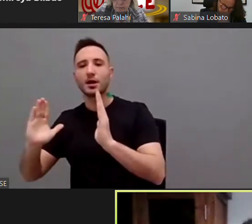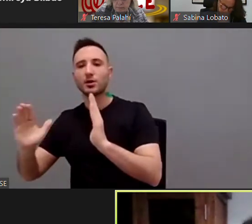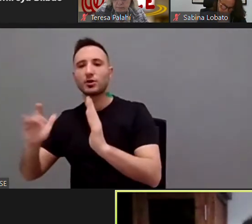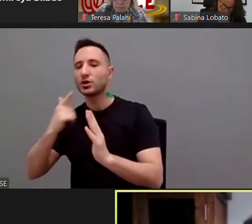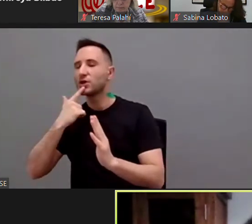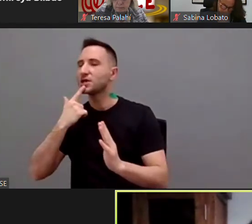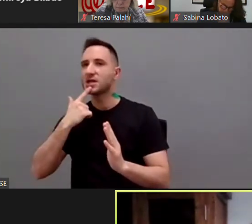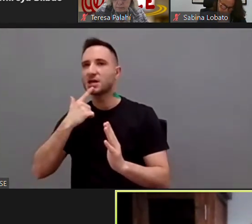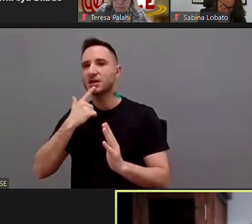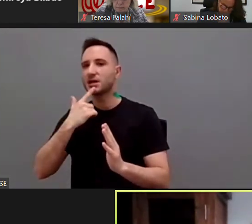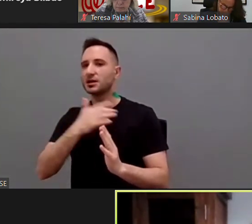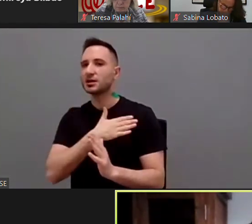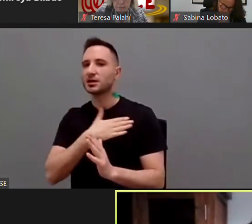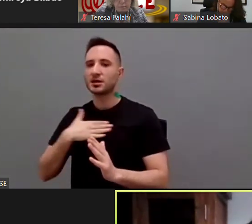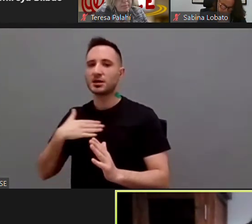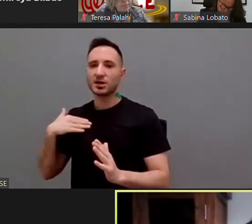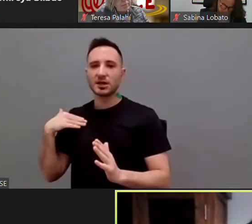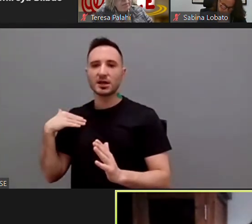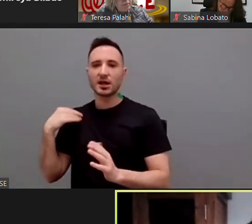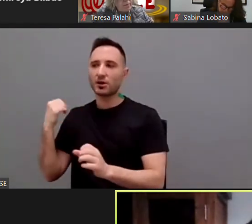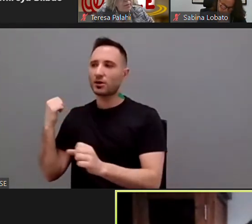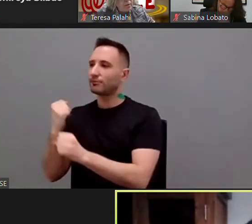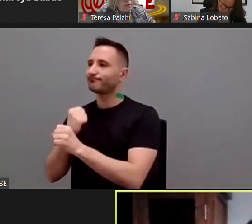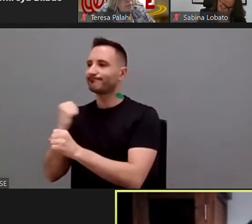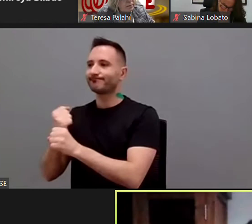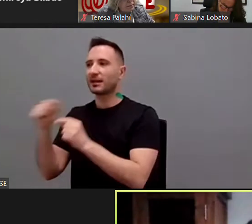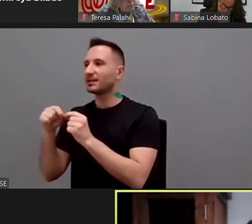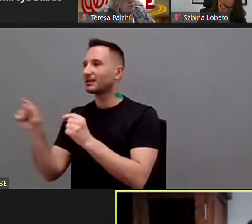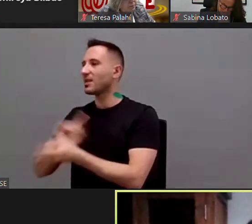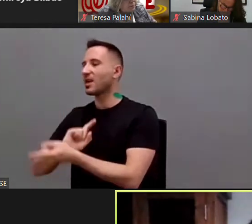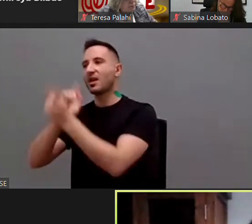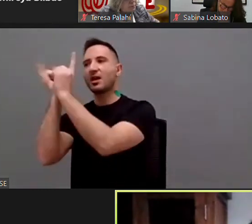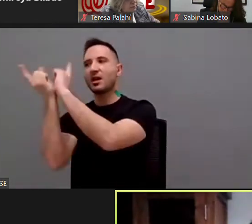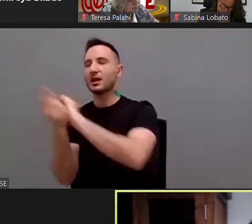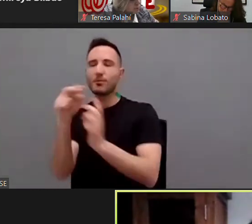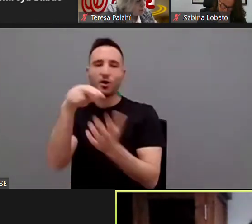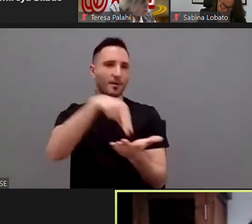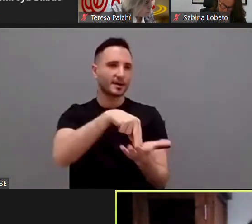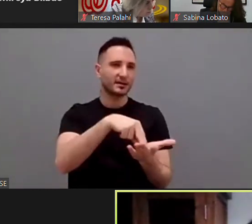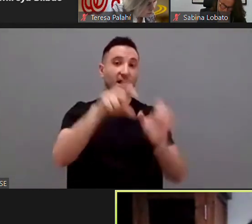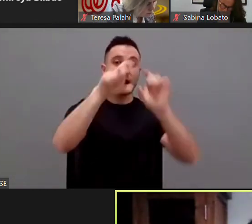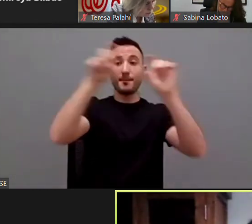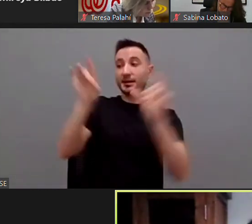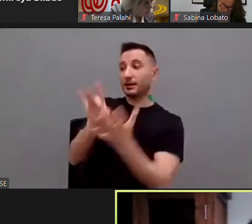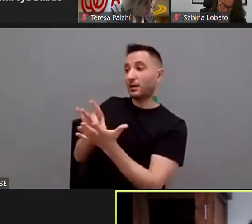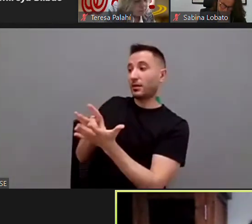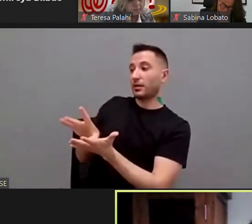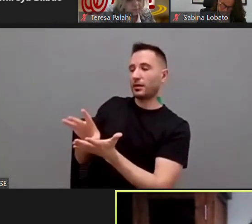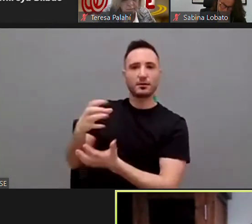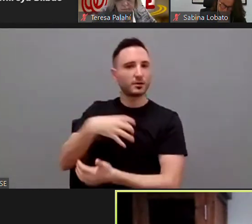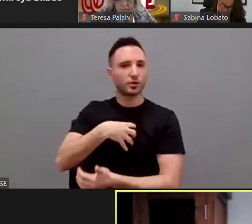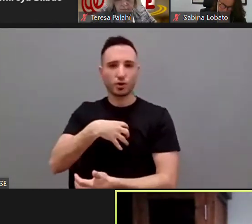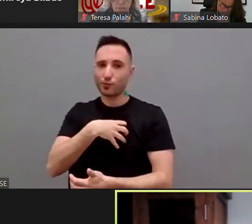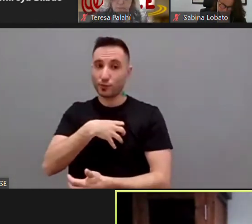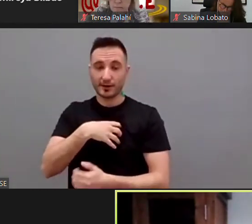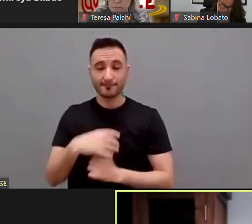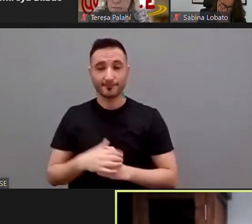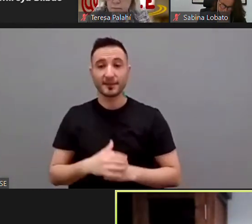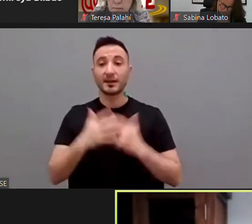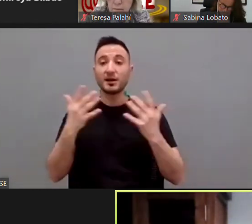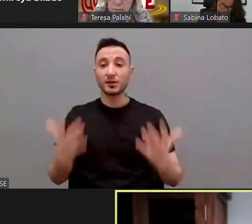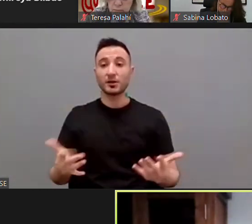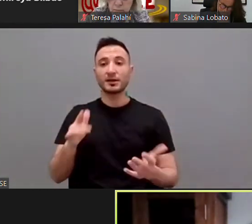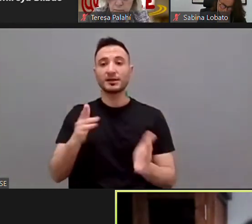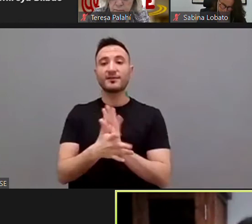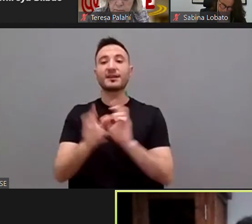decide revertir su situación y volver al trabajo presencial. Por lo tanto, se establece, fruto de esta